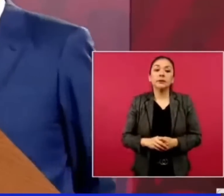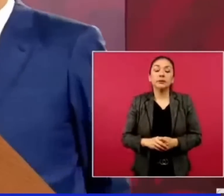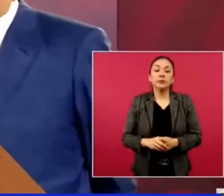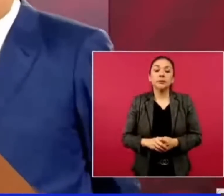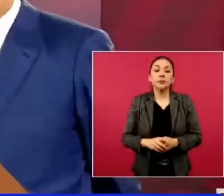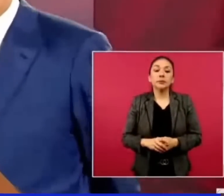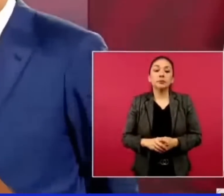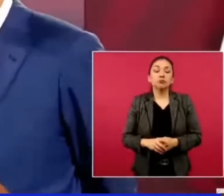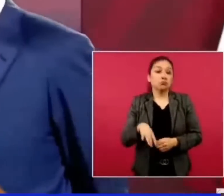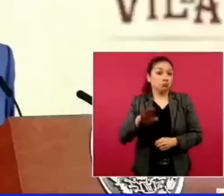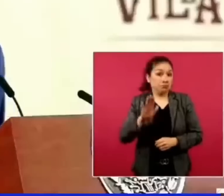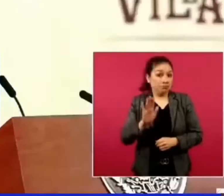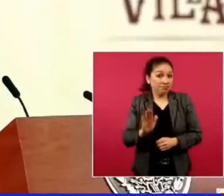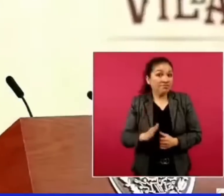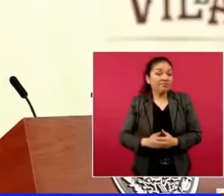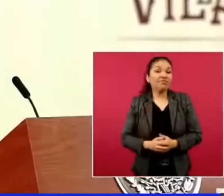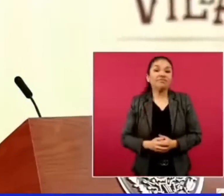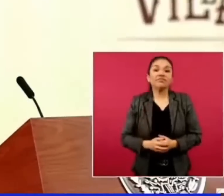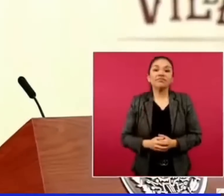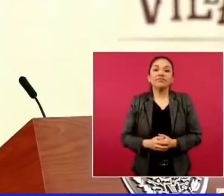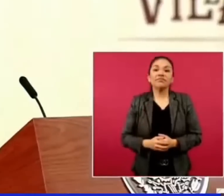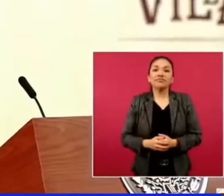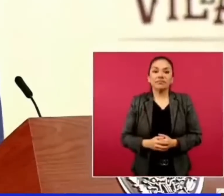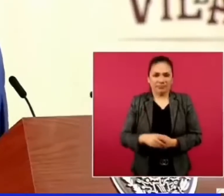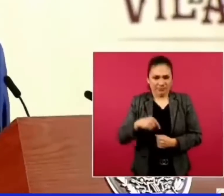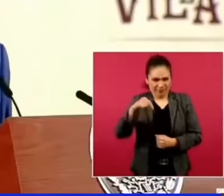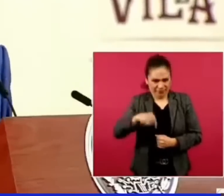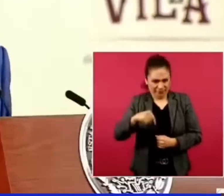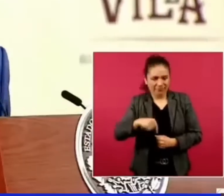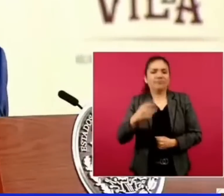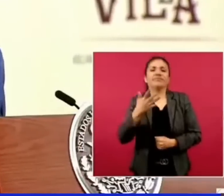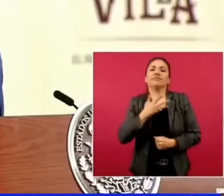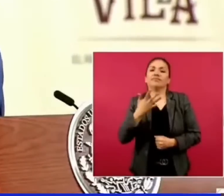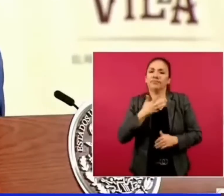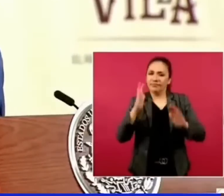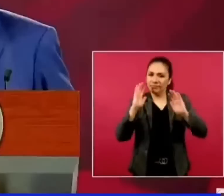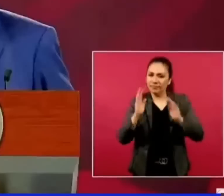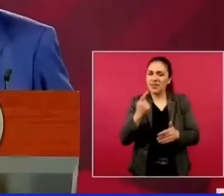Y nosotros tenemos presentado una denuncia